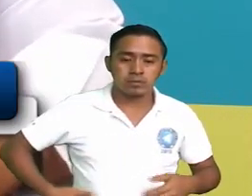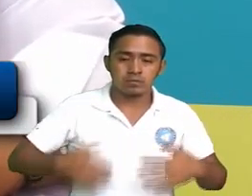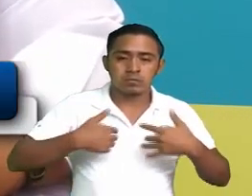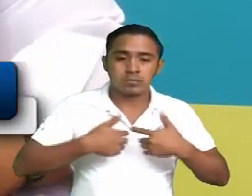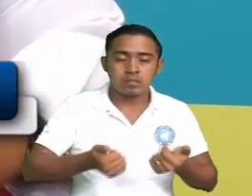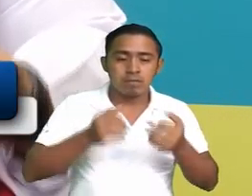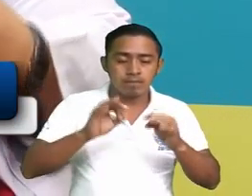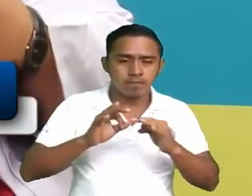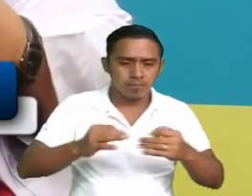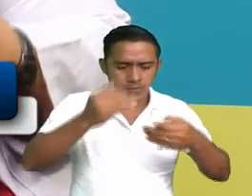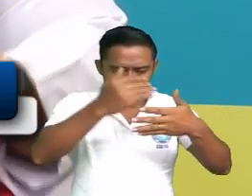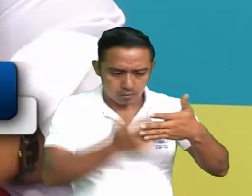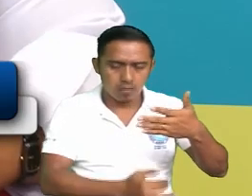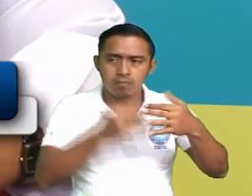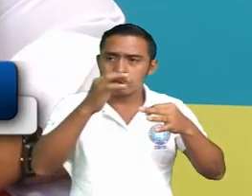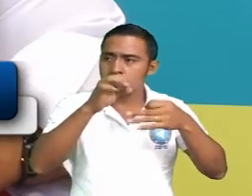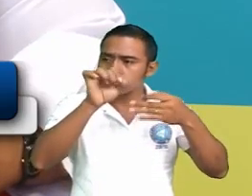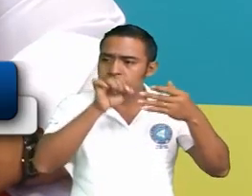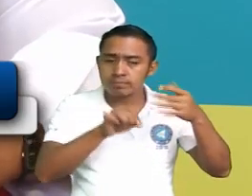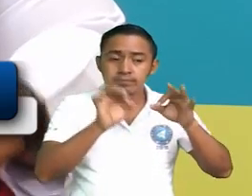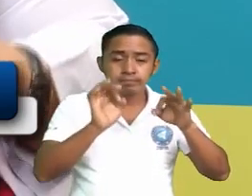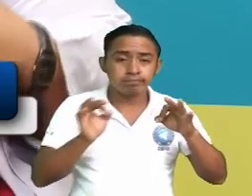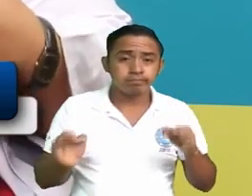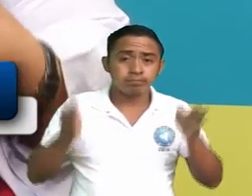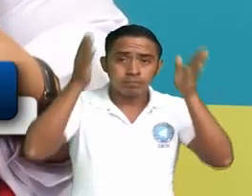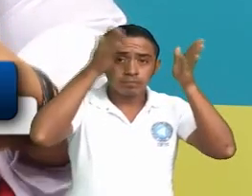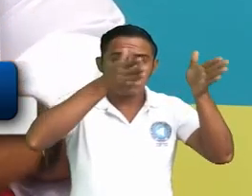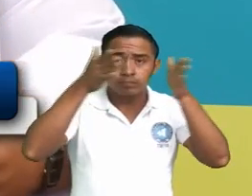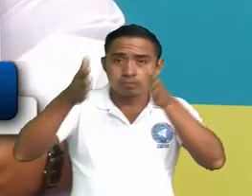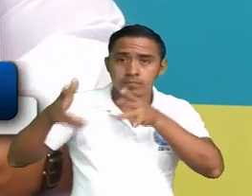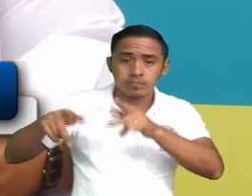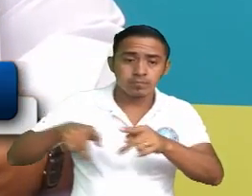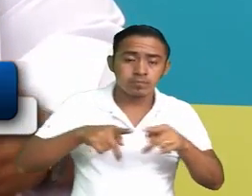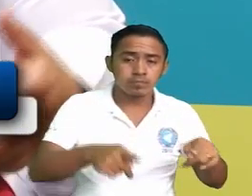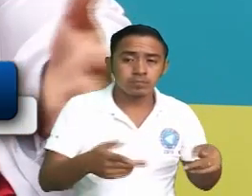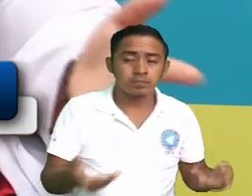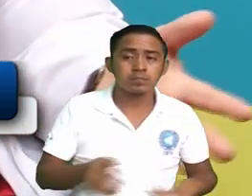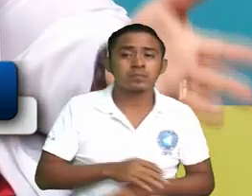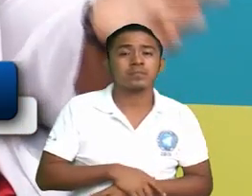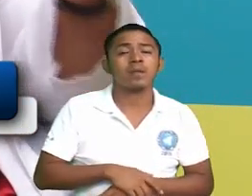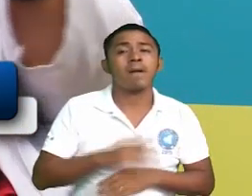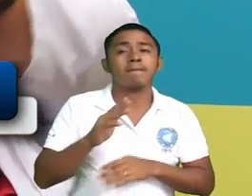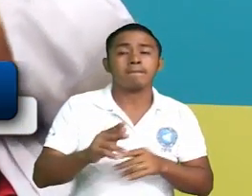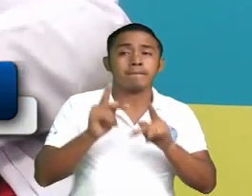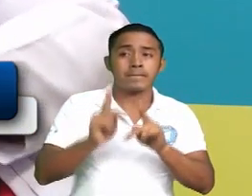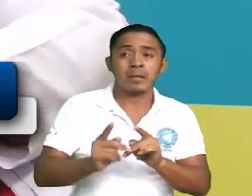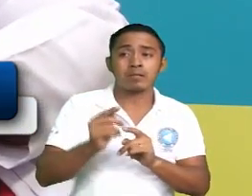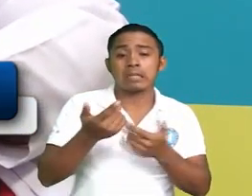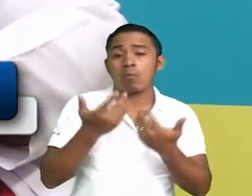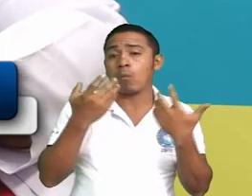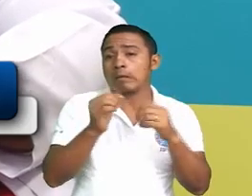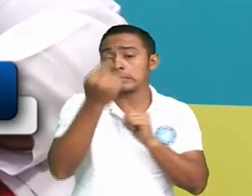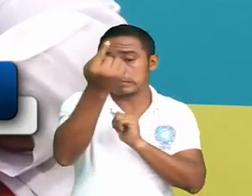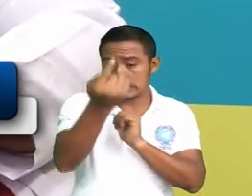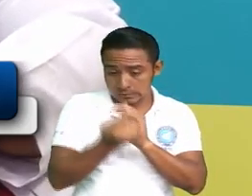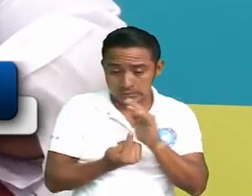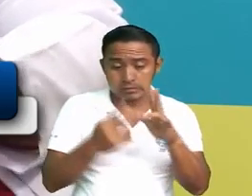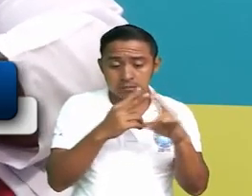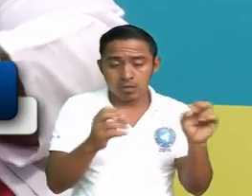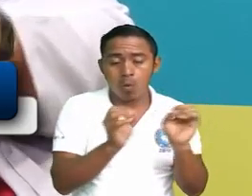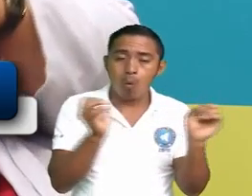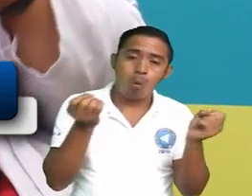esquemas completos y las buenas coberturas hacia nuestra población, que cuando nos llegara a entrar un caso de sarampión,